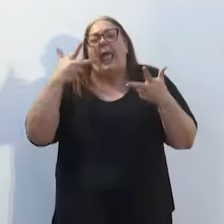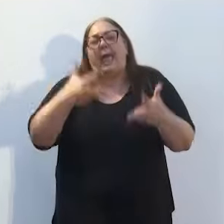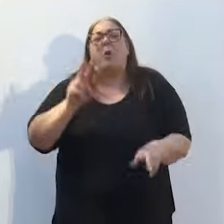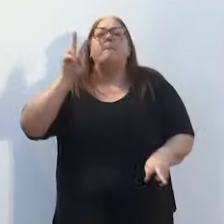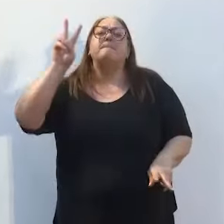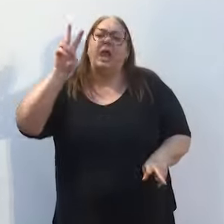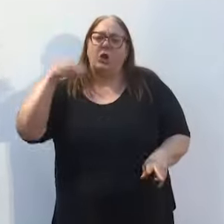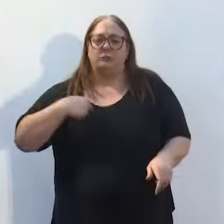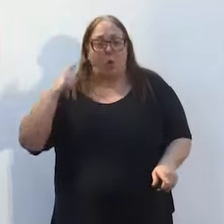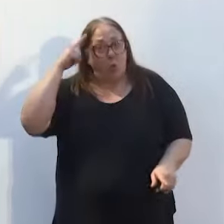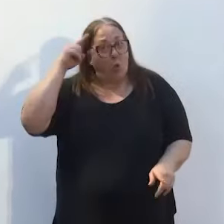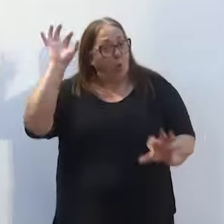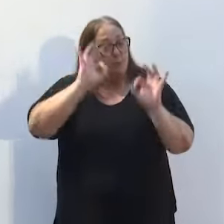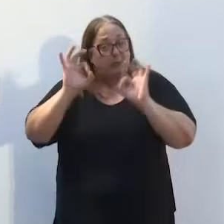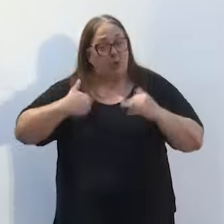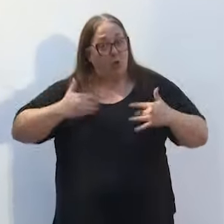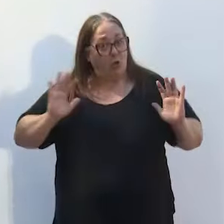opinión